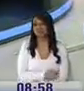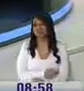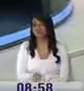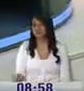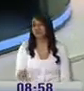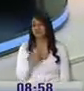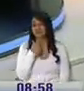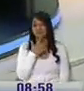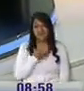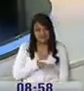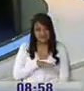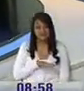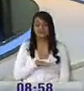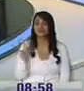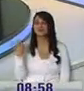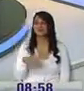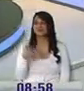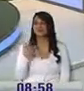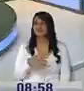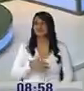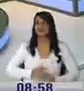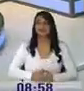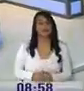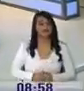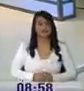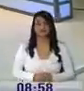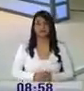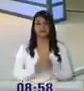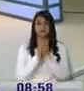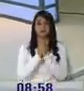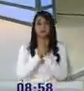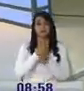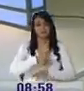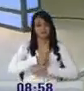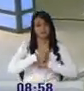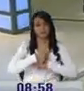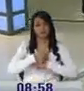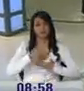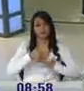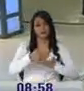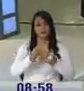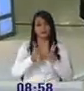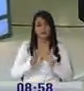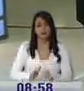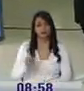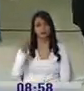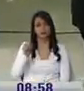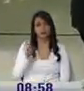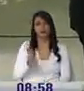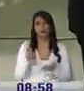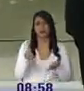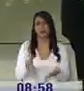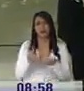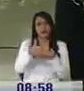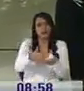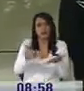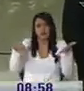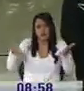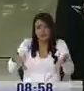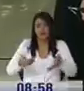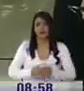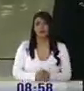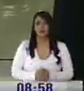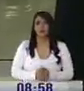que acabamos realmente impactante no hacer un llamado ahí a las autoridades Pues también nuestros vecinos necesitan atención ahí las autoridades que retiren el